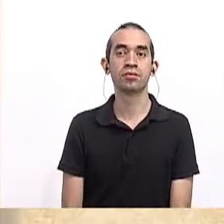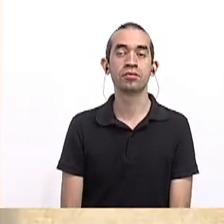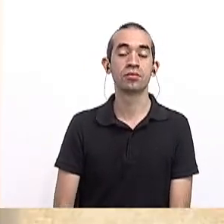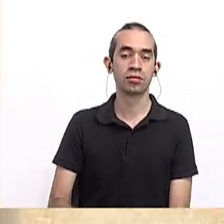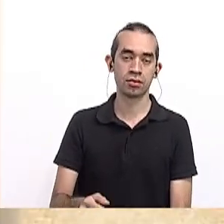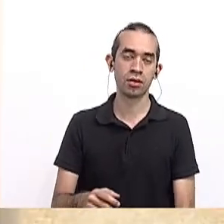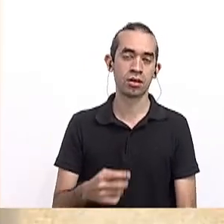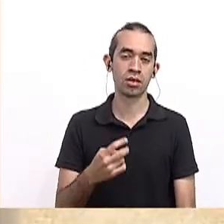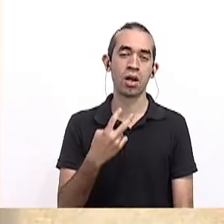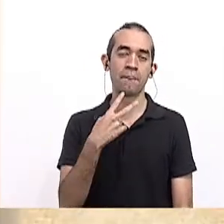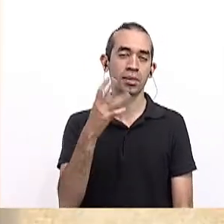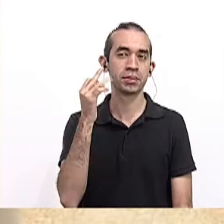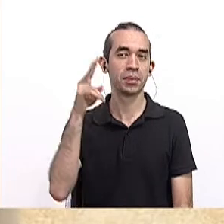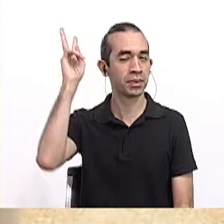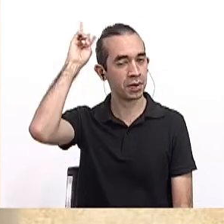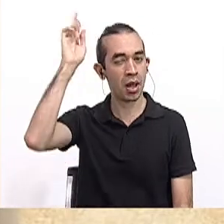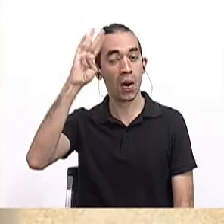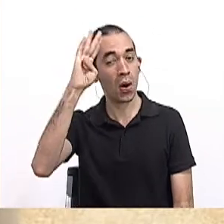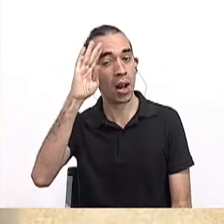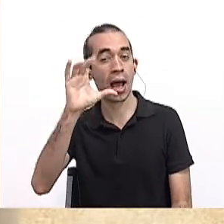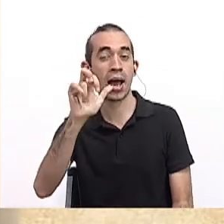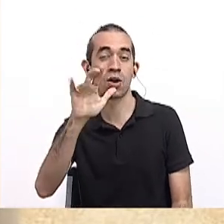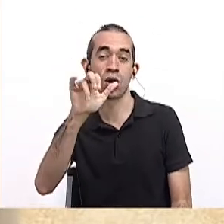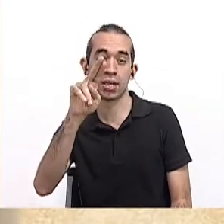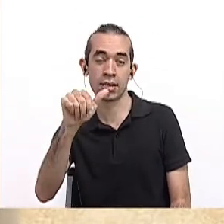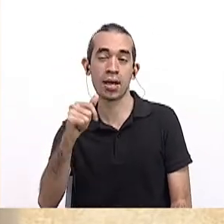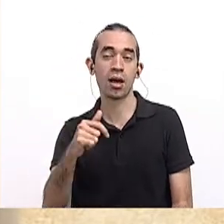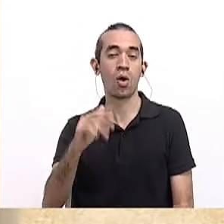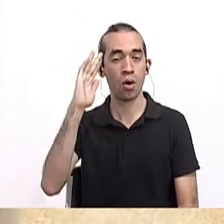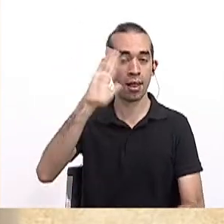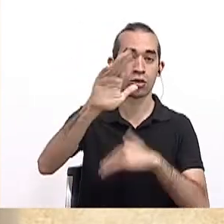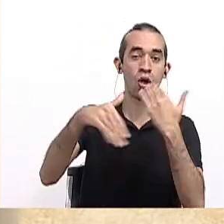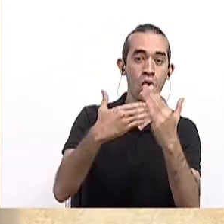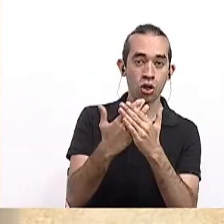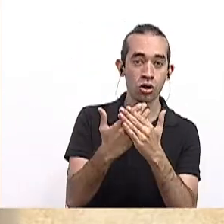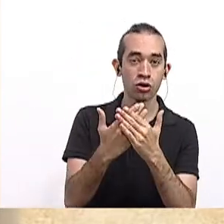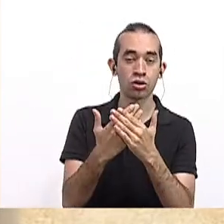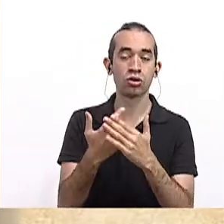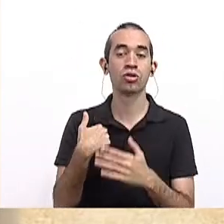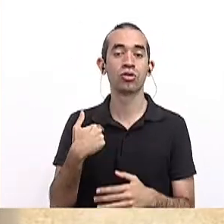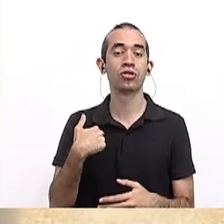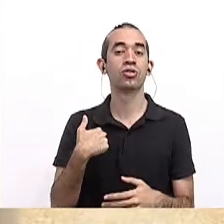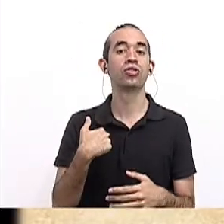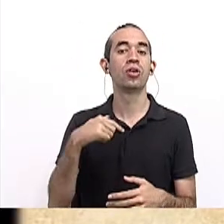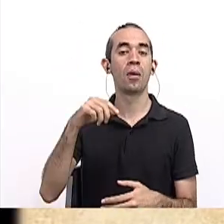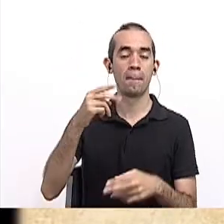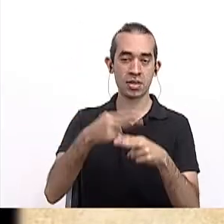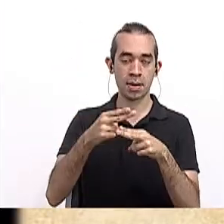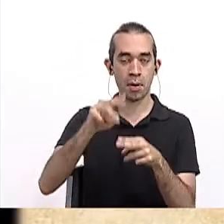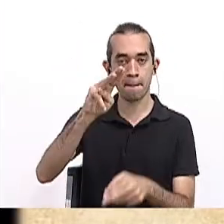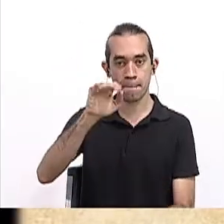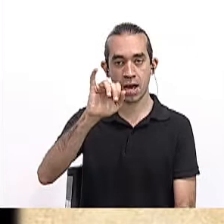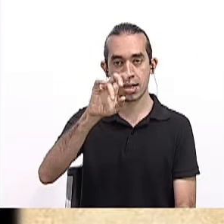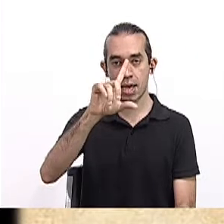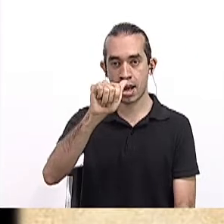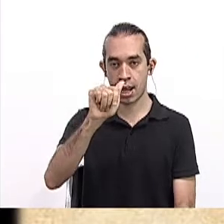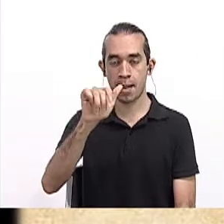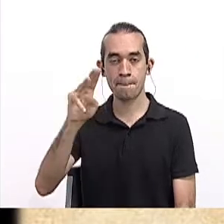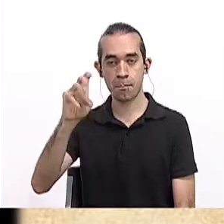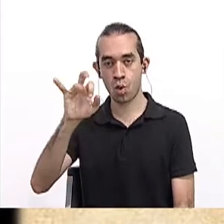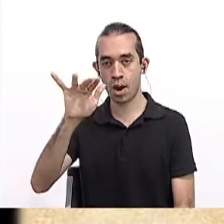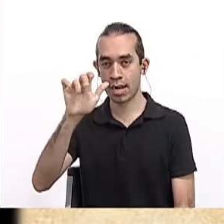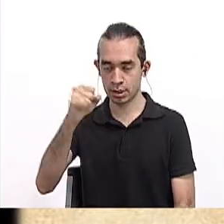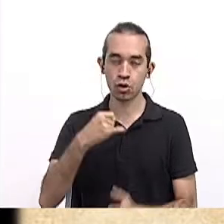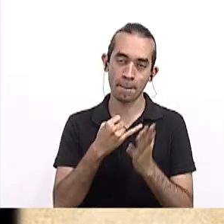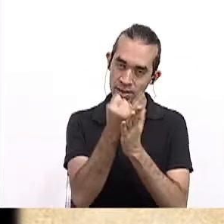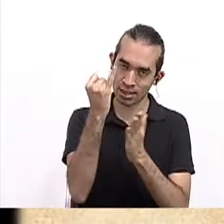Hola Carolina, todos y todas. Mi nombre es Mariela Morales y soy investigadora en adaptación al cambio climático. En esta ocasión aprenderemos un